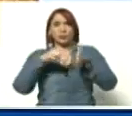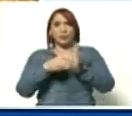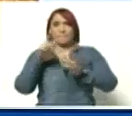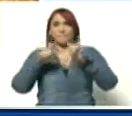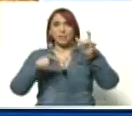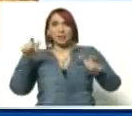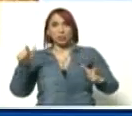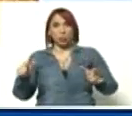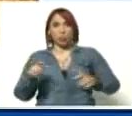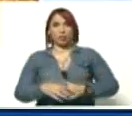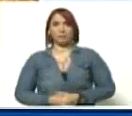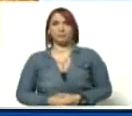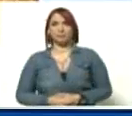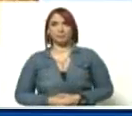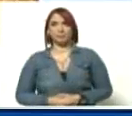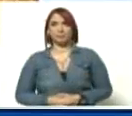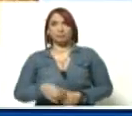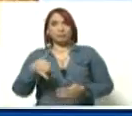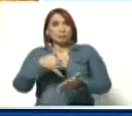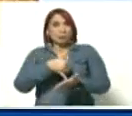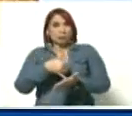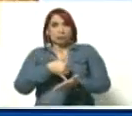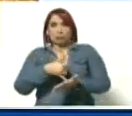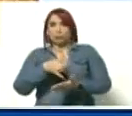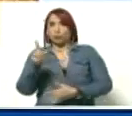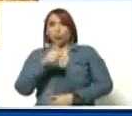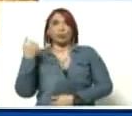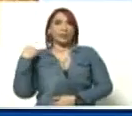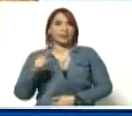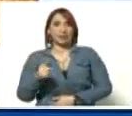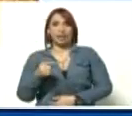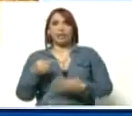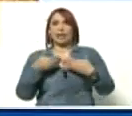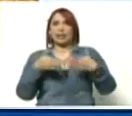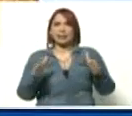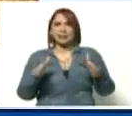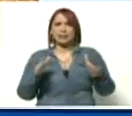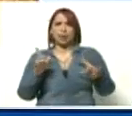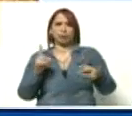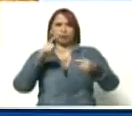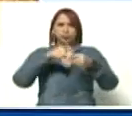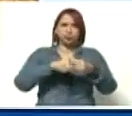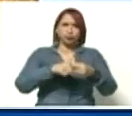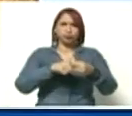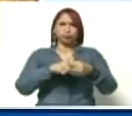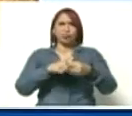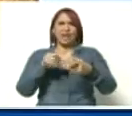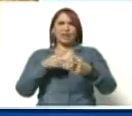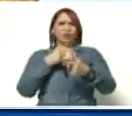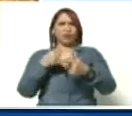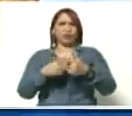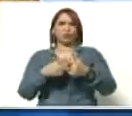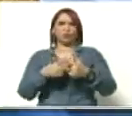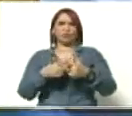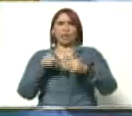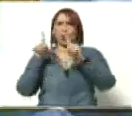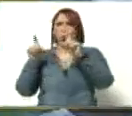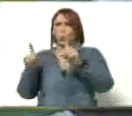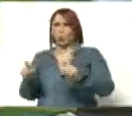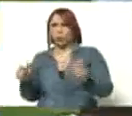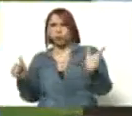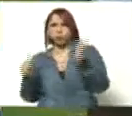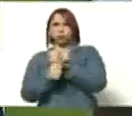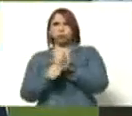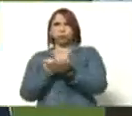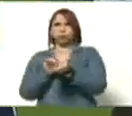estratos sociales vulnerables no tenían garantizado el acceso porque inmediatamente la prueba lo detectaba y